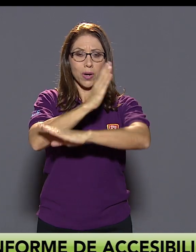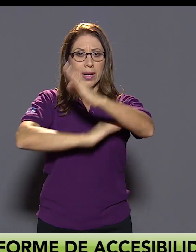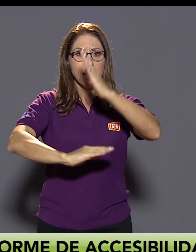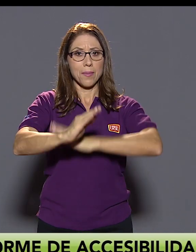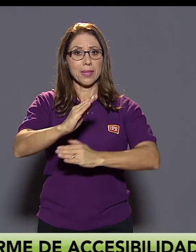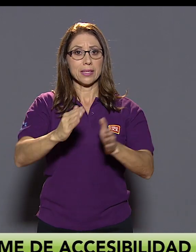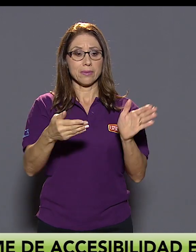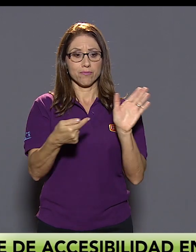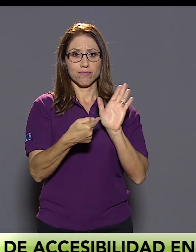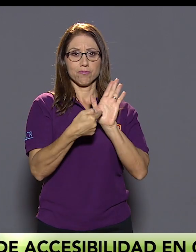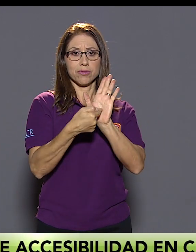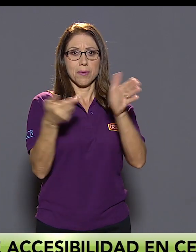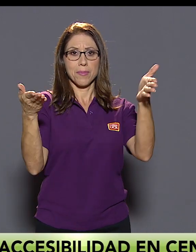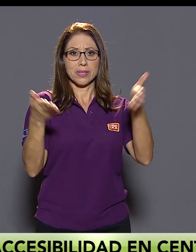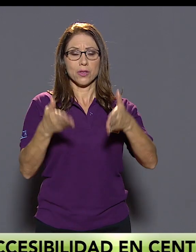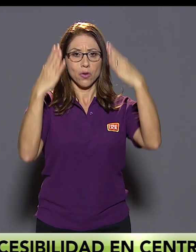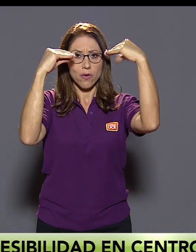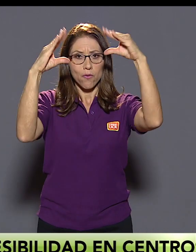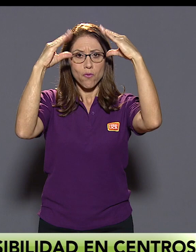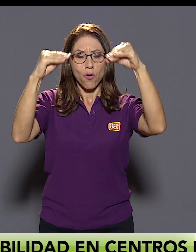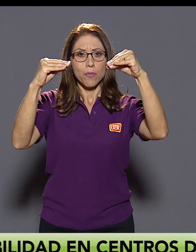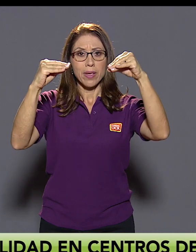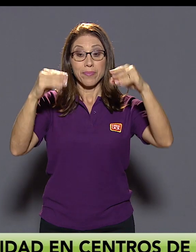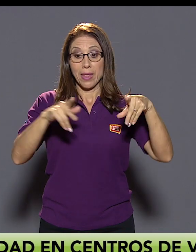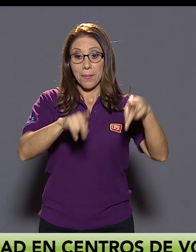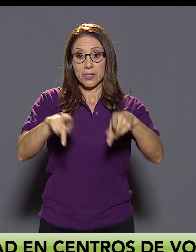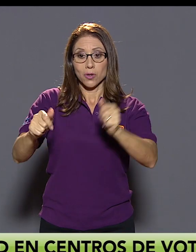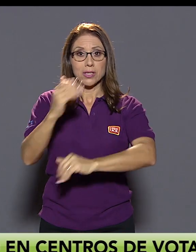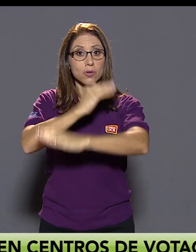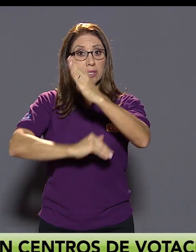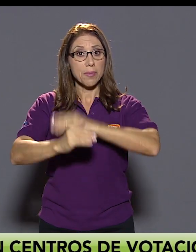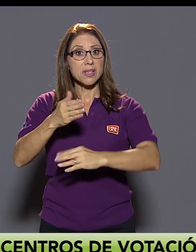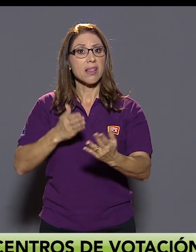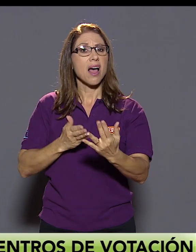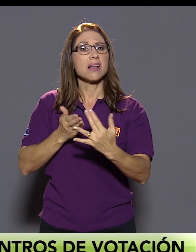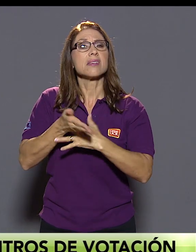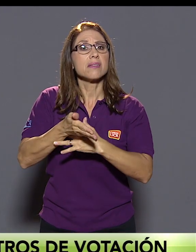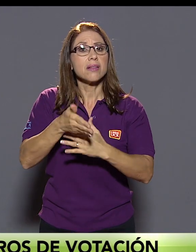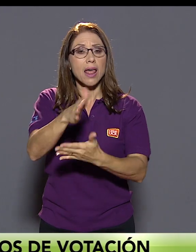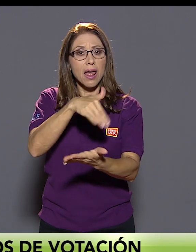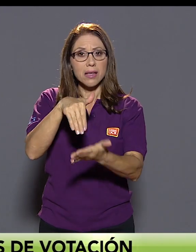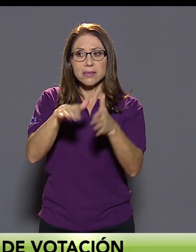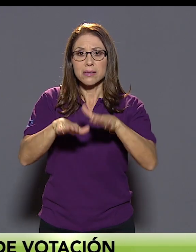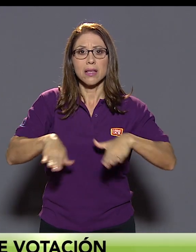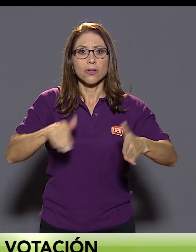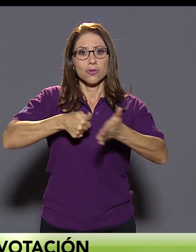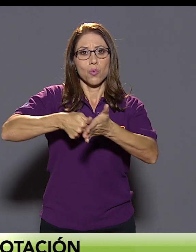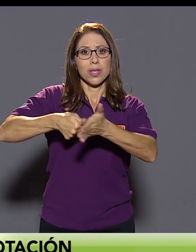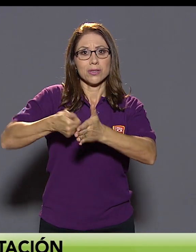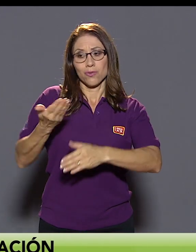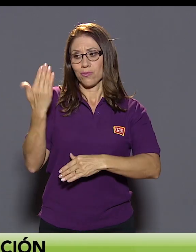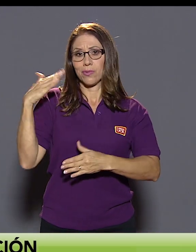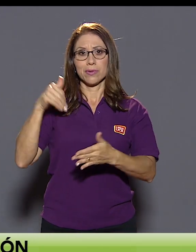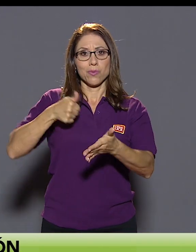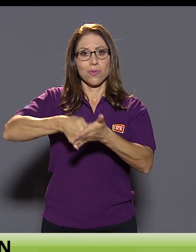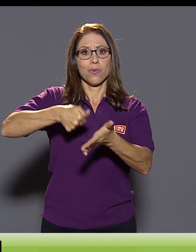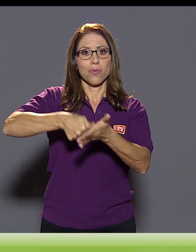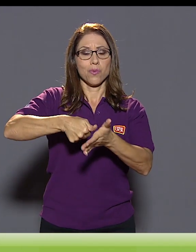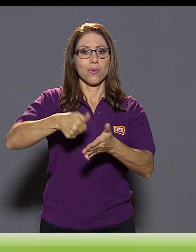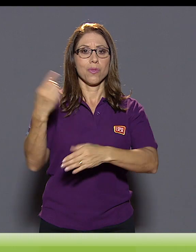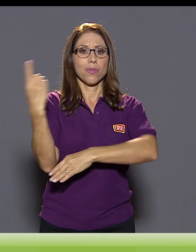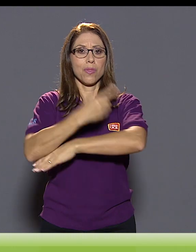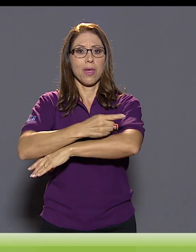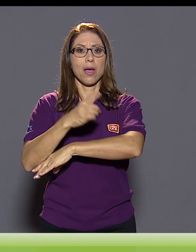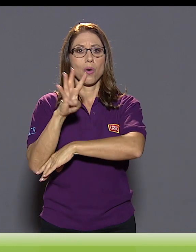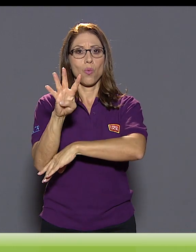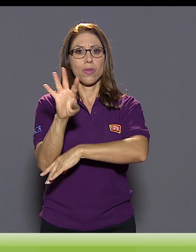CONAPDIS presentó un informe sobre la accesibilidad de esta población a los centros de votación durante las pasadas elecciones del 4